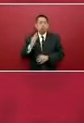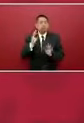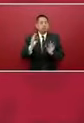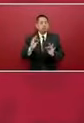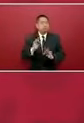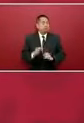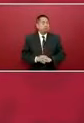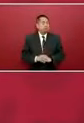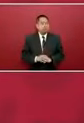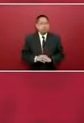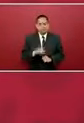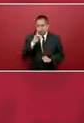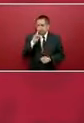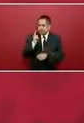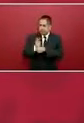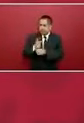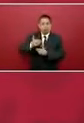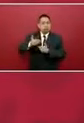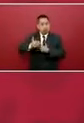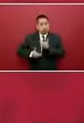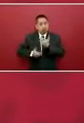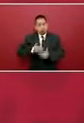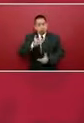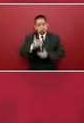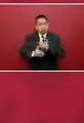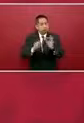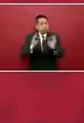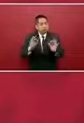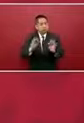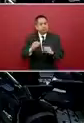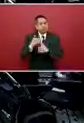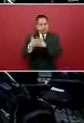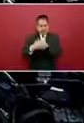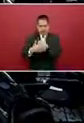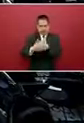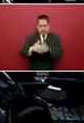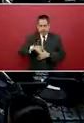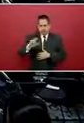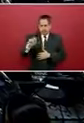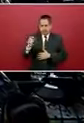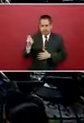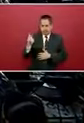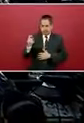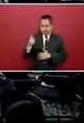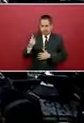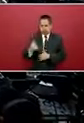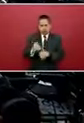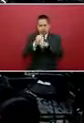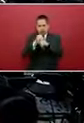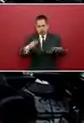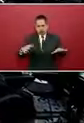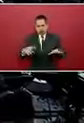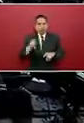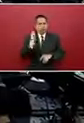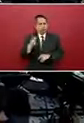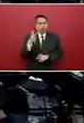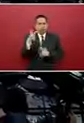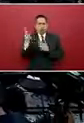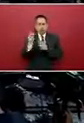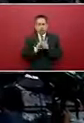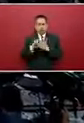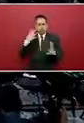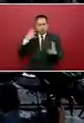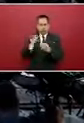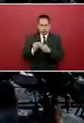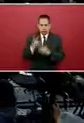Se ha estado avanzando, pero el 21 ya les informamos, así que son los dos meses.